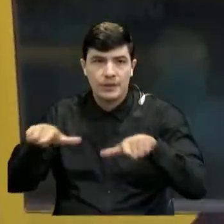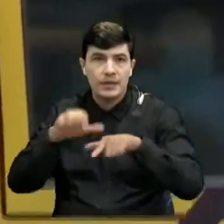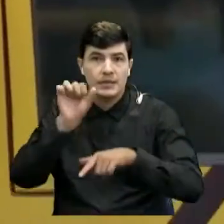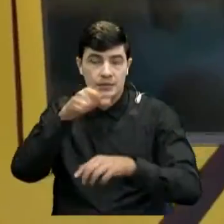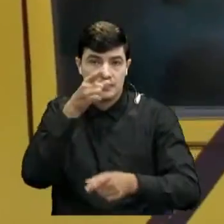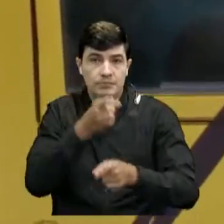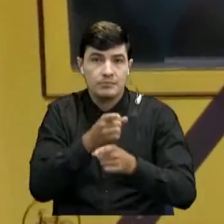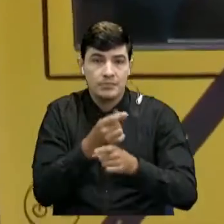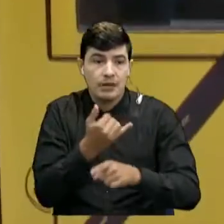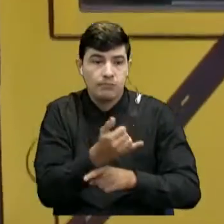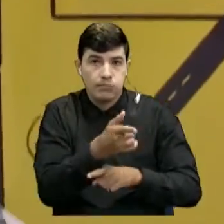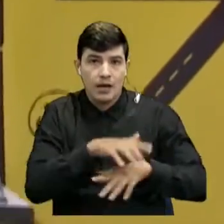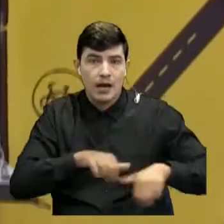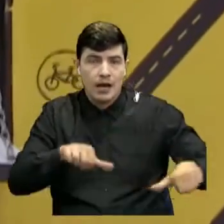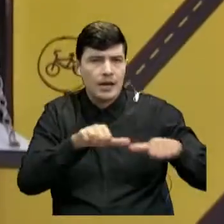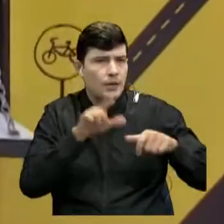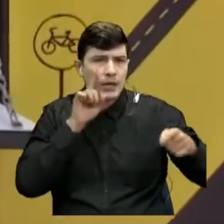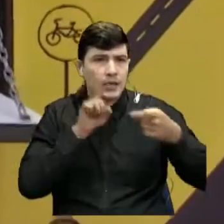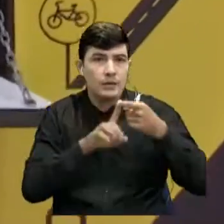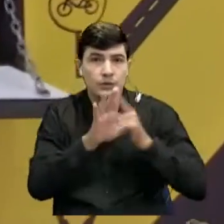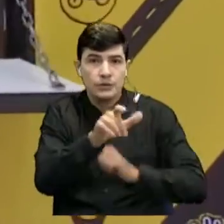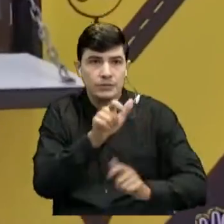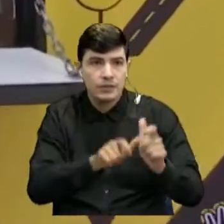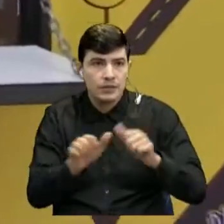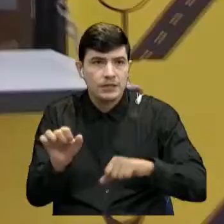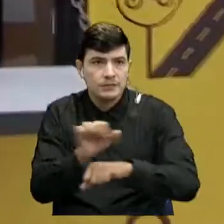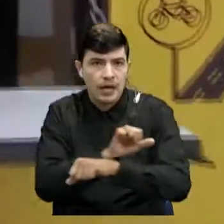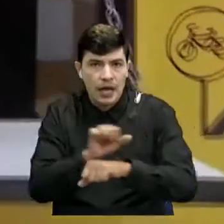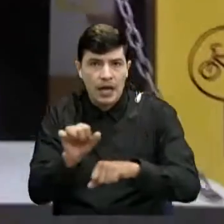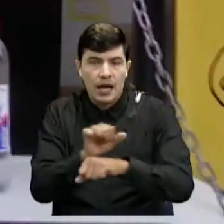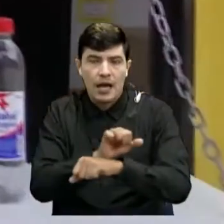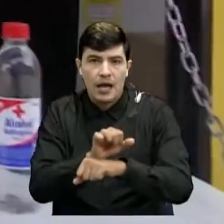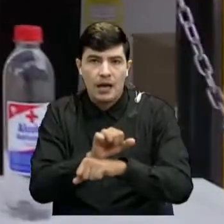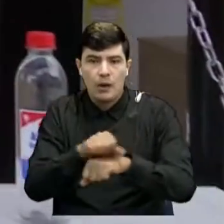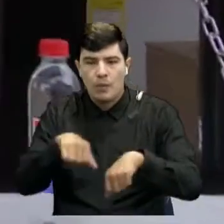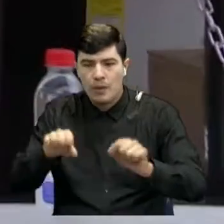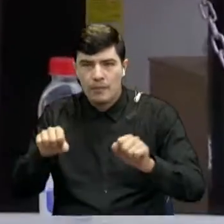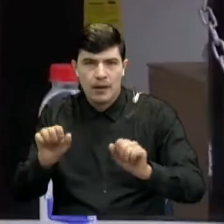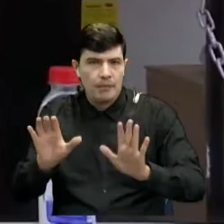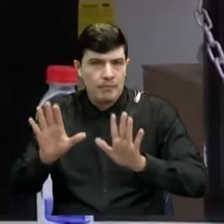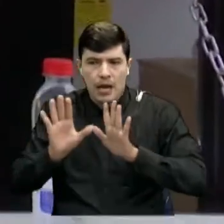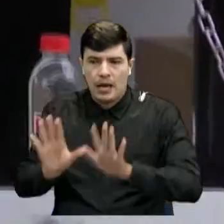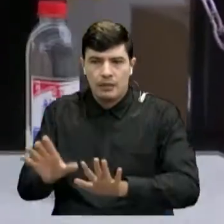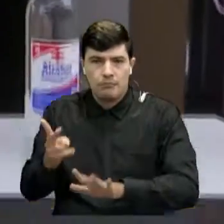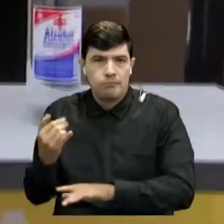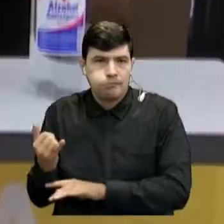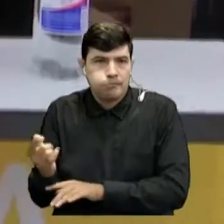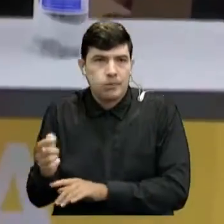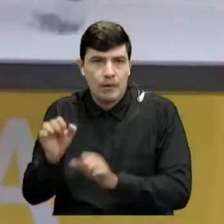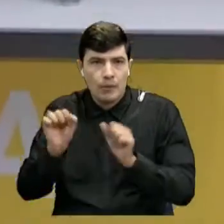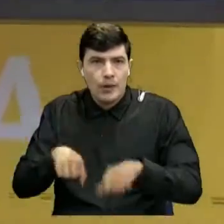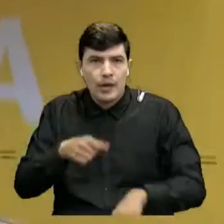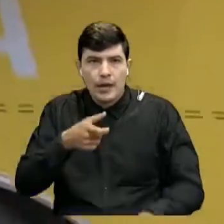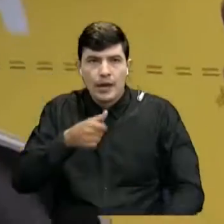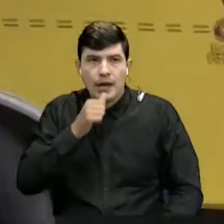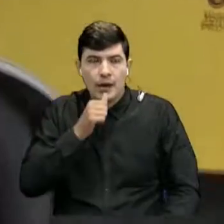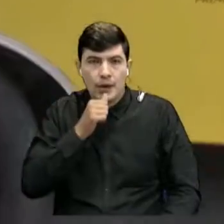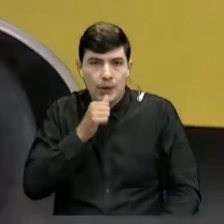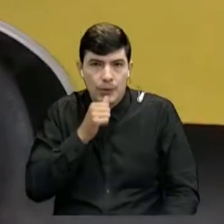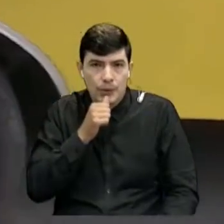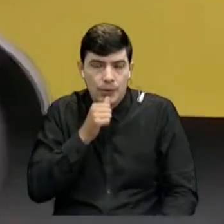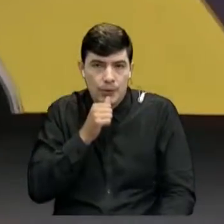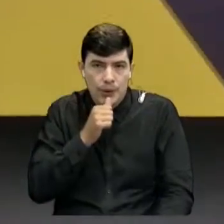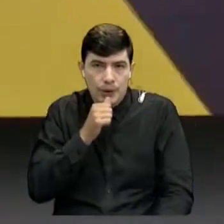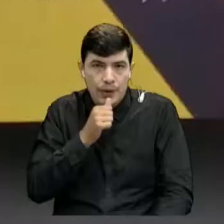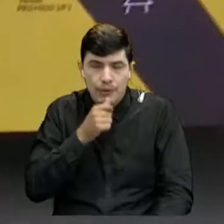ubicado durante todo el fin de semana. Lo que busca es que los conductores puedan hacer una pausa activa. Cualquier conductor puede parar, puede tomar su elemento de bioseguridad, su